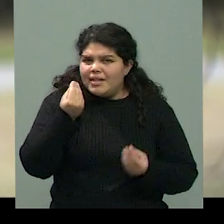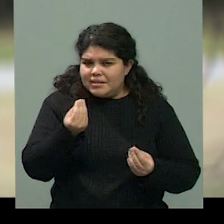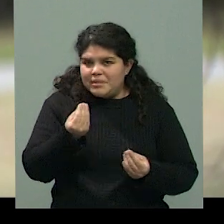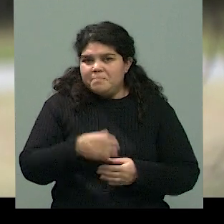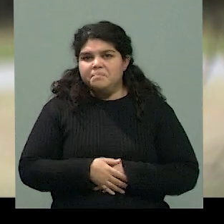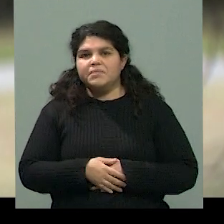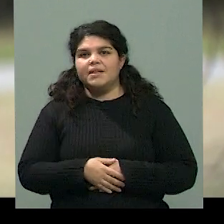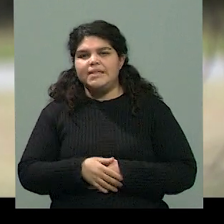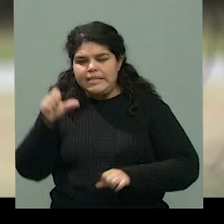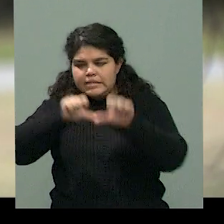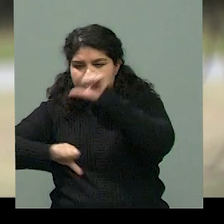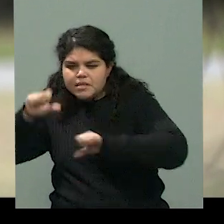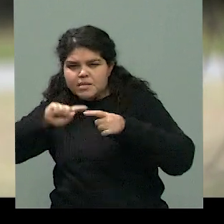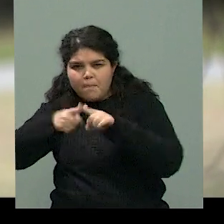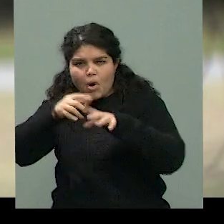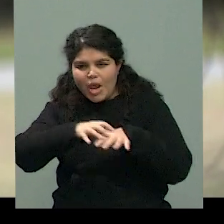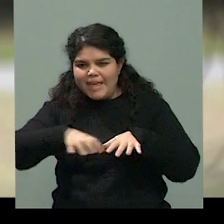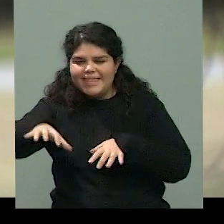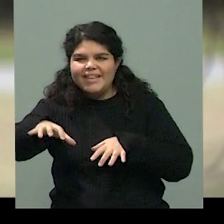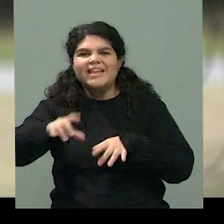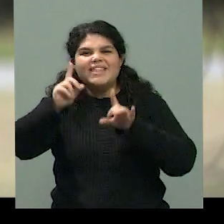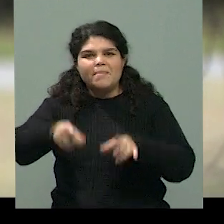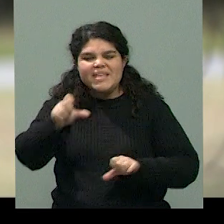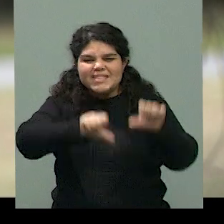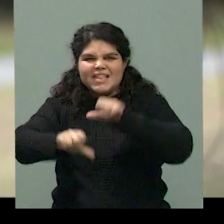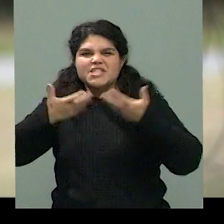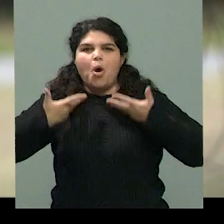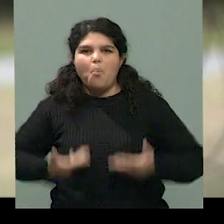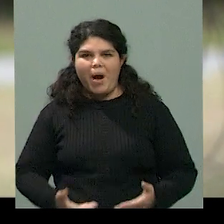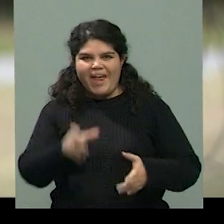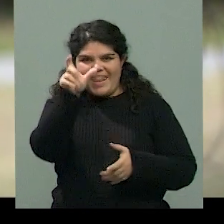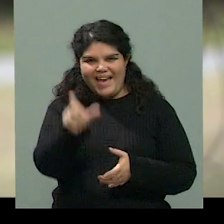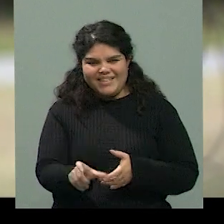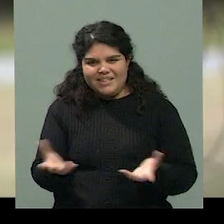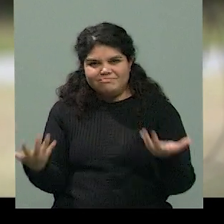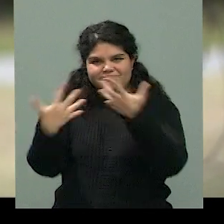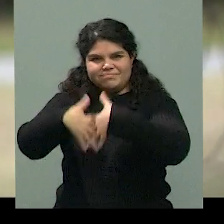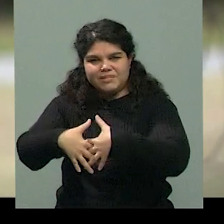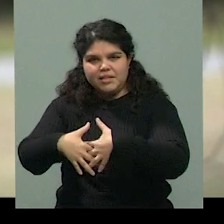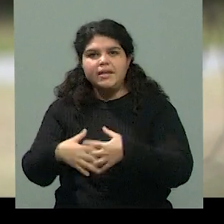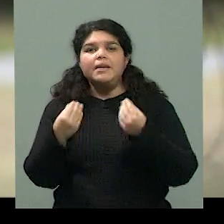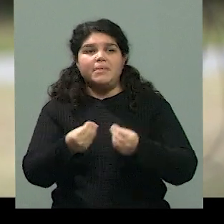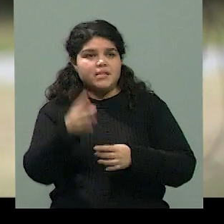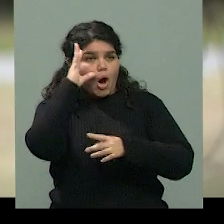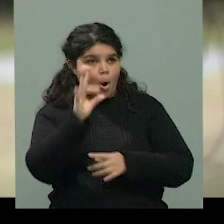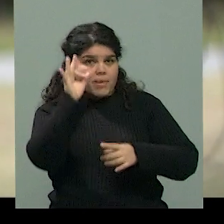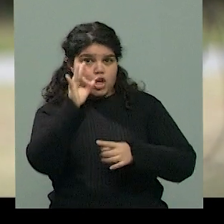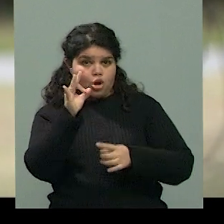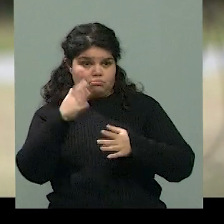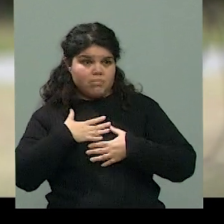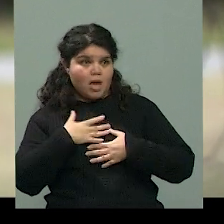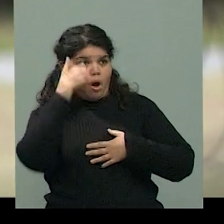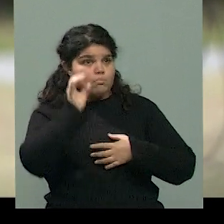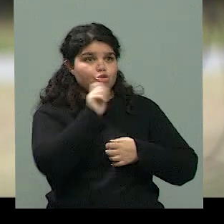política, lo que veníamos diciendo, ¿no?, esto de las humanidades, una cosa es opinar distinto y otra cosa es el pensamiento, es la formación de una idea,